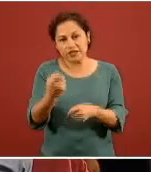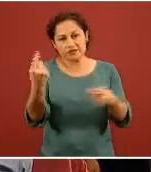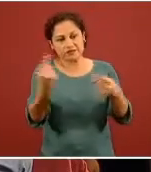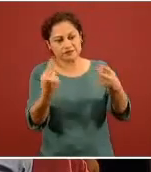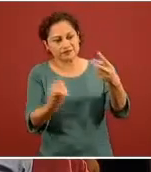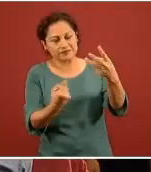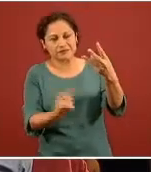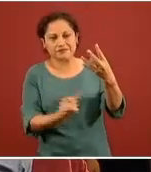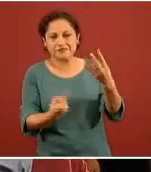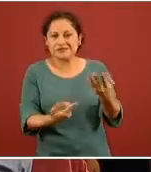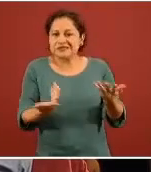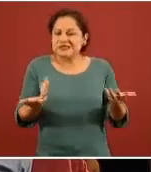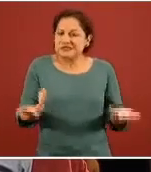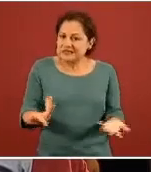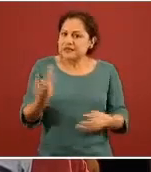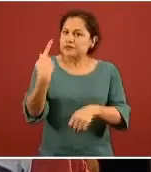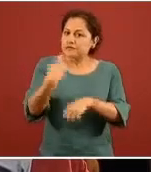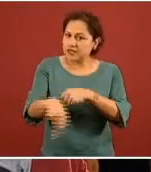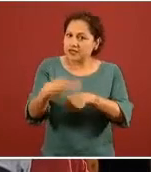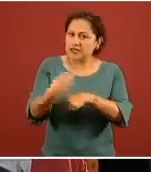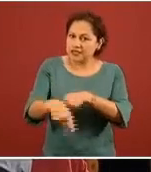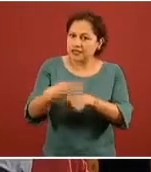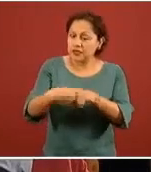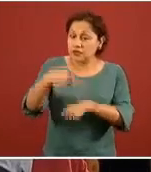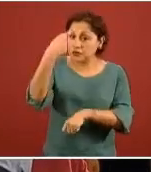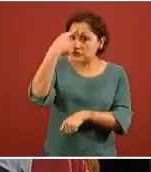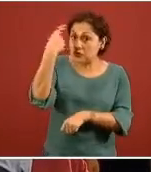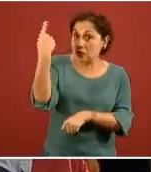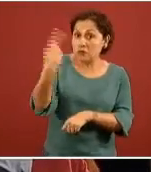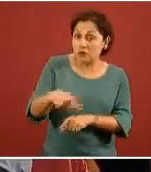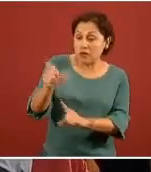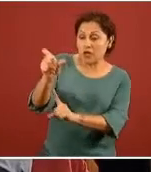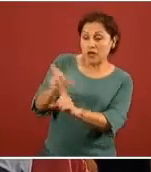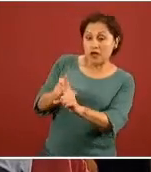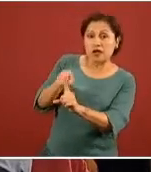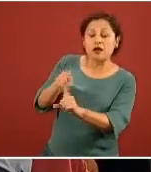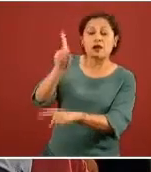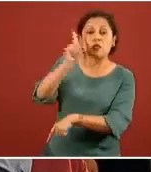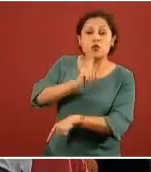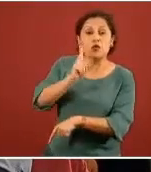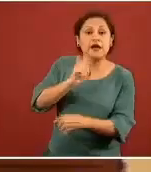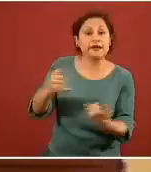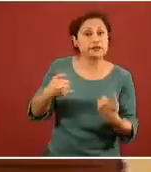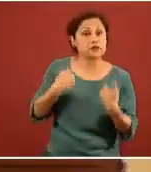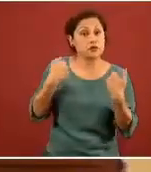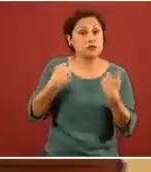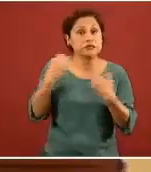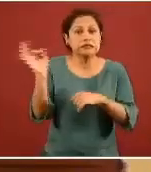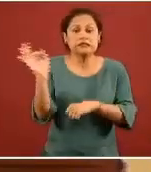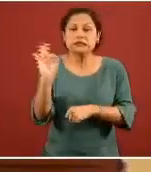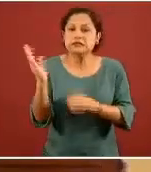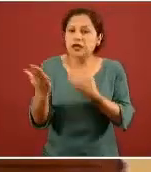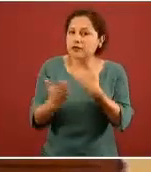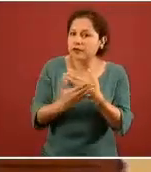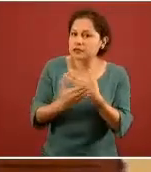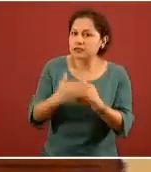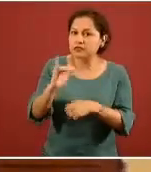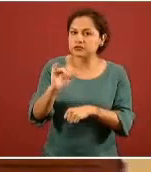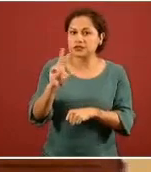riesgos diferenciales que afectan particularmente a las mujeres en edad fértil, pero también a las mujeres en el